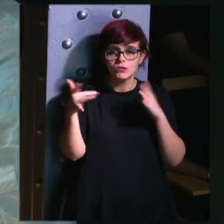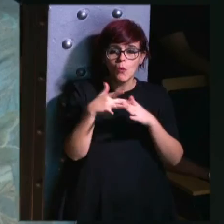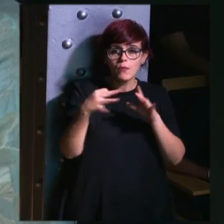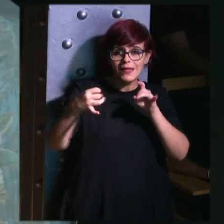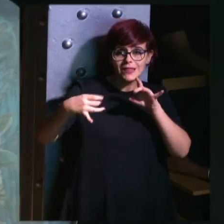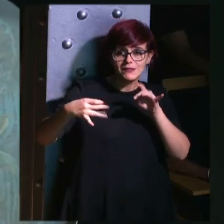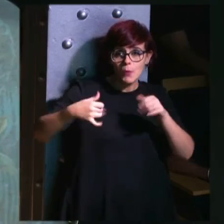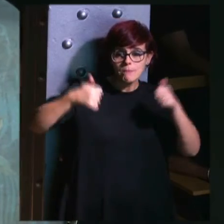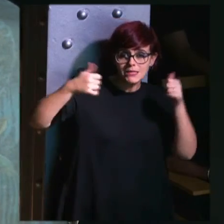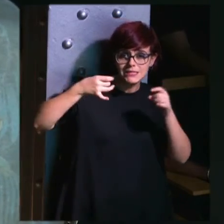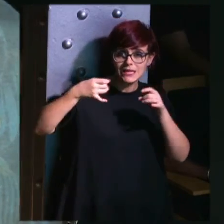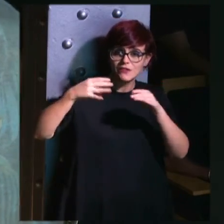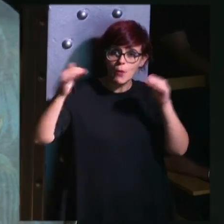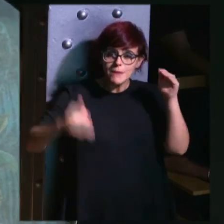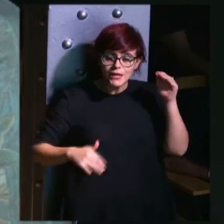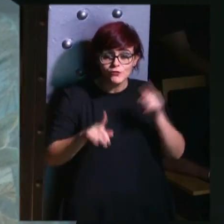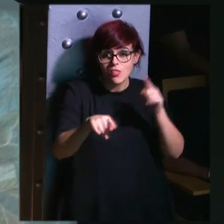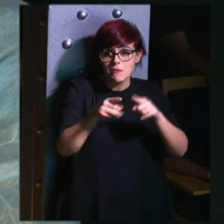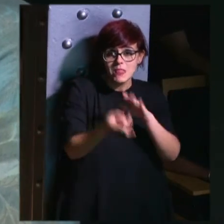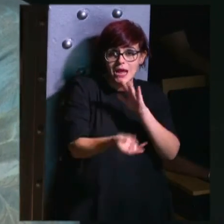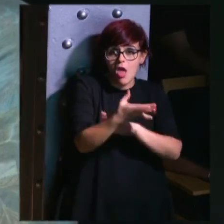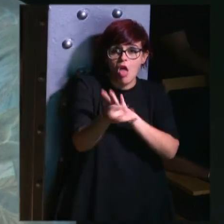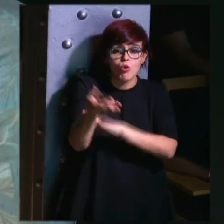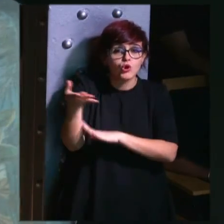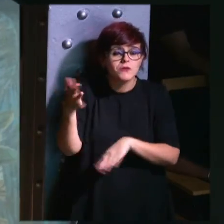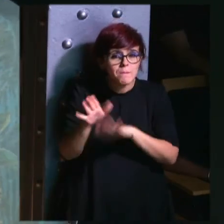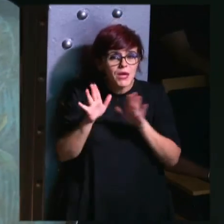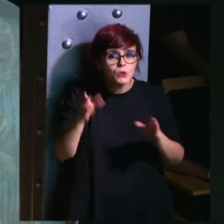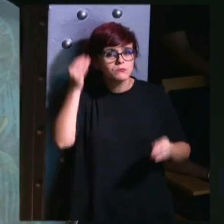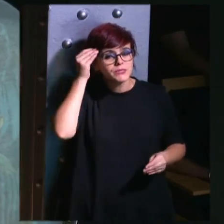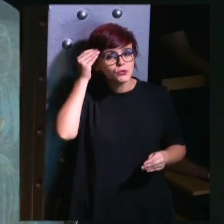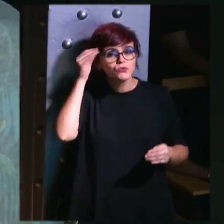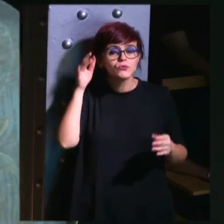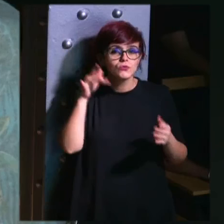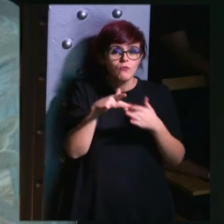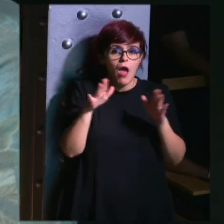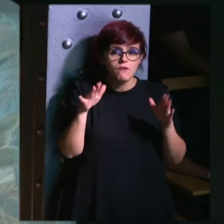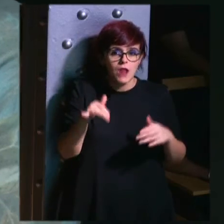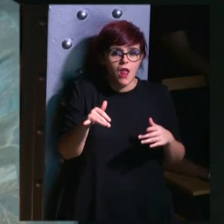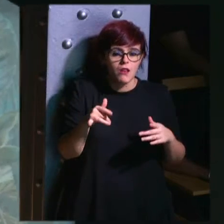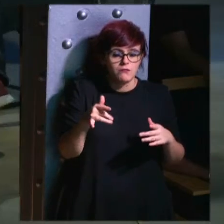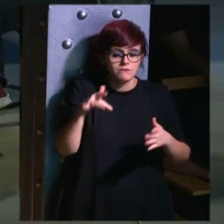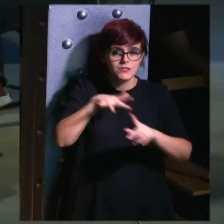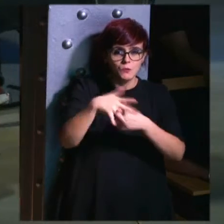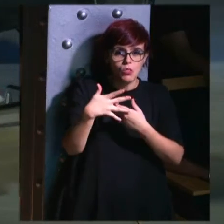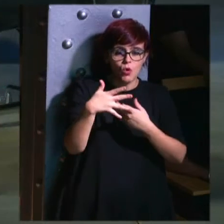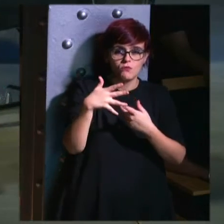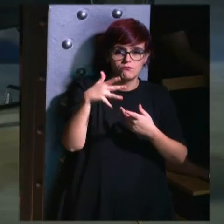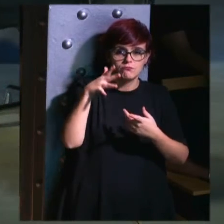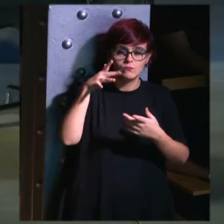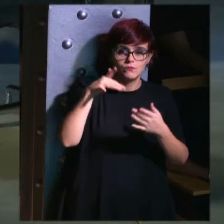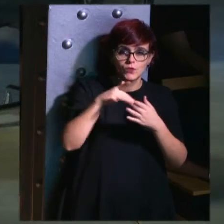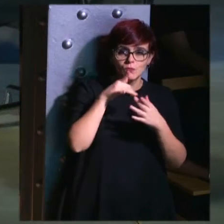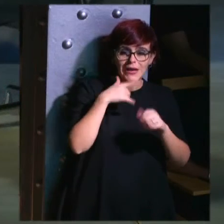interactivo, dependiendo de lo que el creador decida, pero creo que se van a diluir por completo las fronteras y las líneas entre